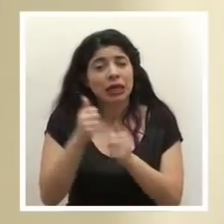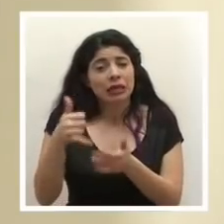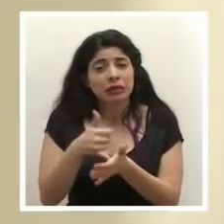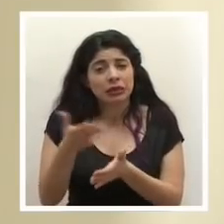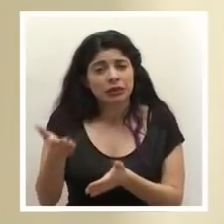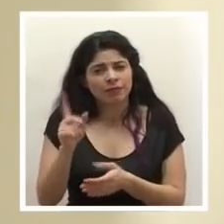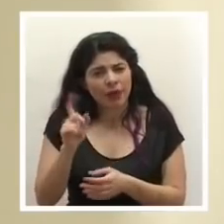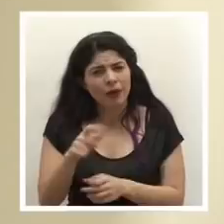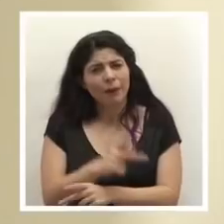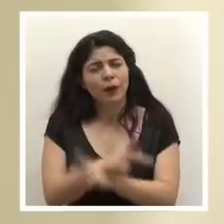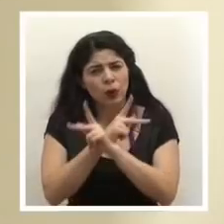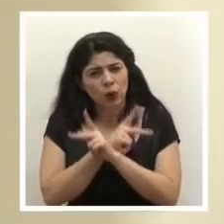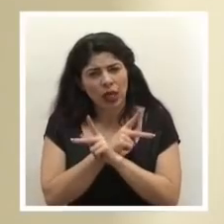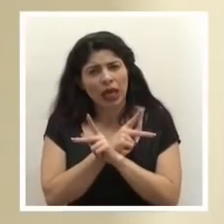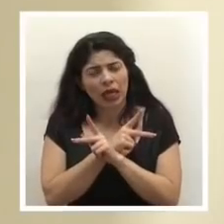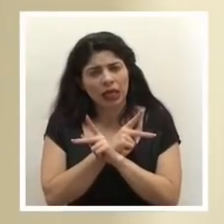de